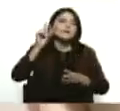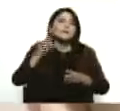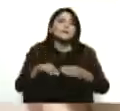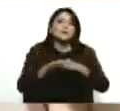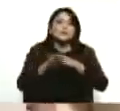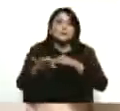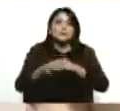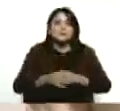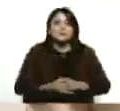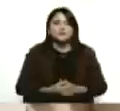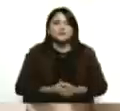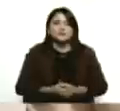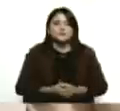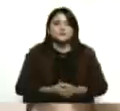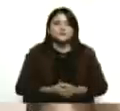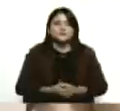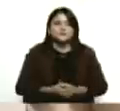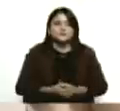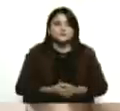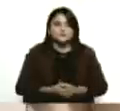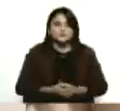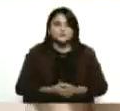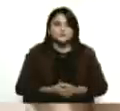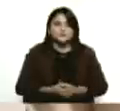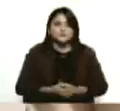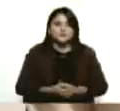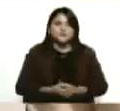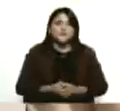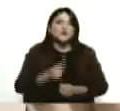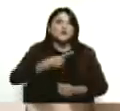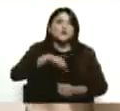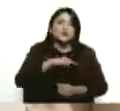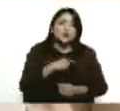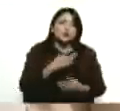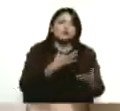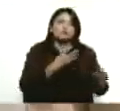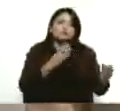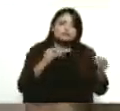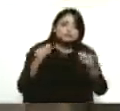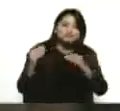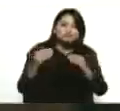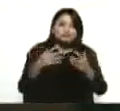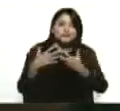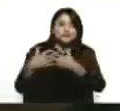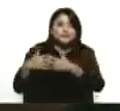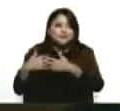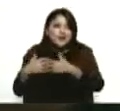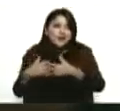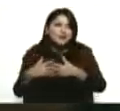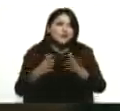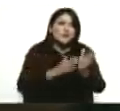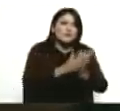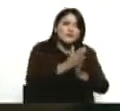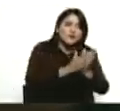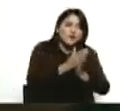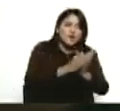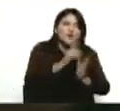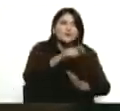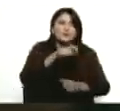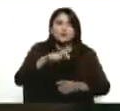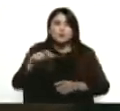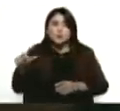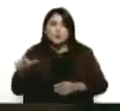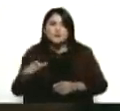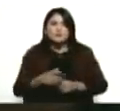municipales. Pero en todo este proceso que hemos venido haciendo de conversación con los empresarios, con los pequeños comerciantes, con las